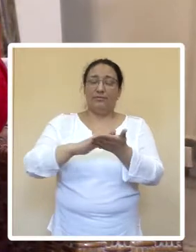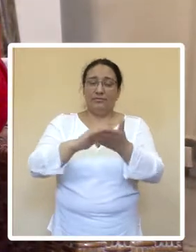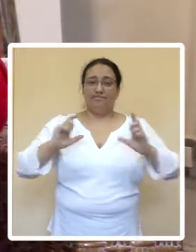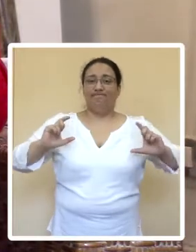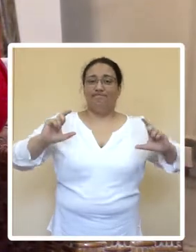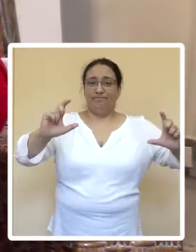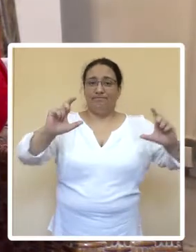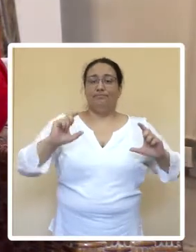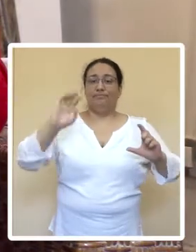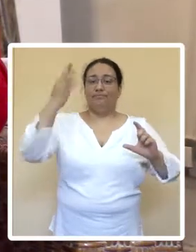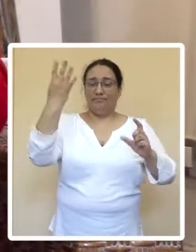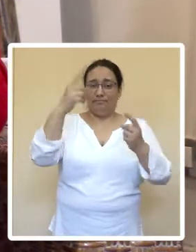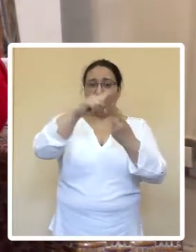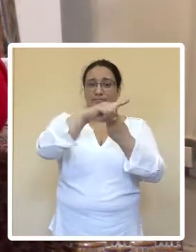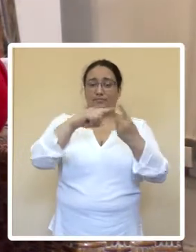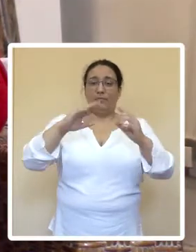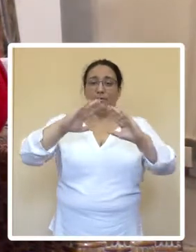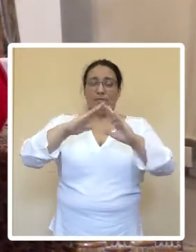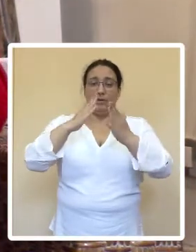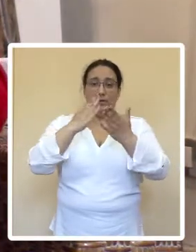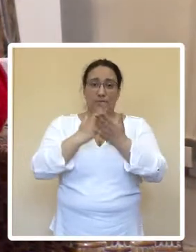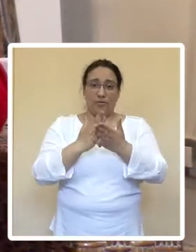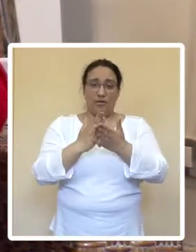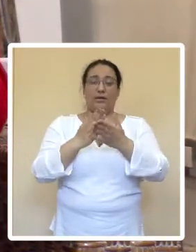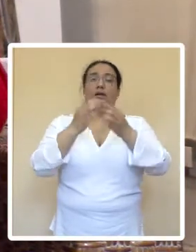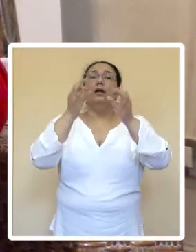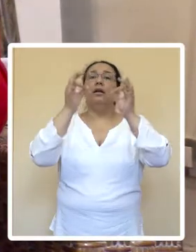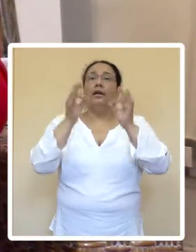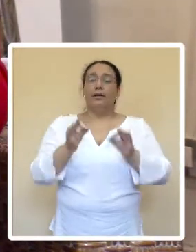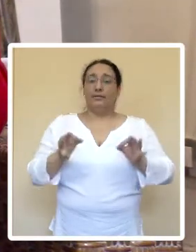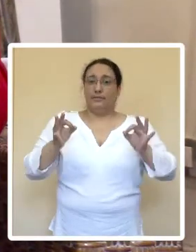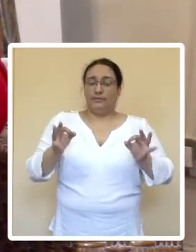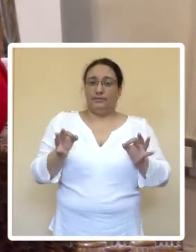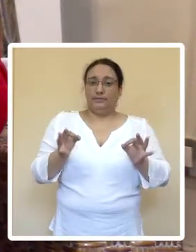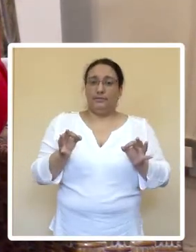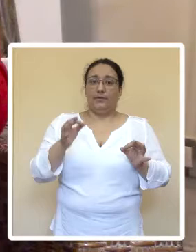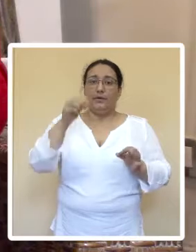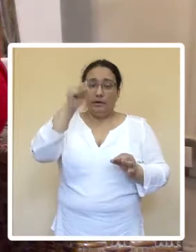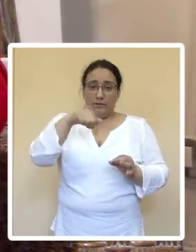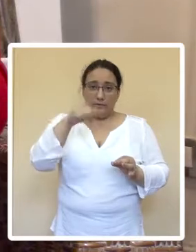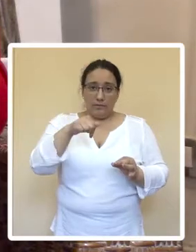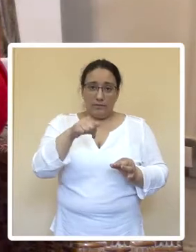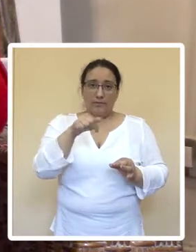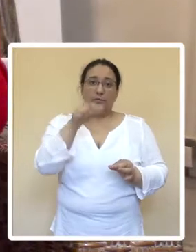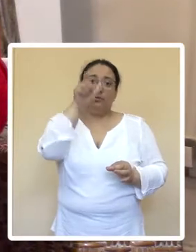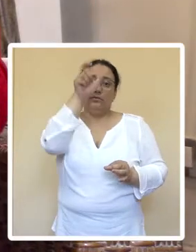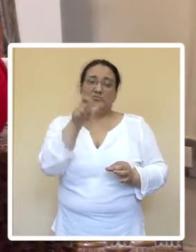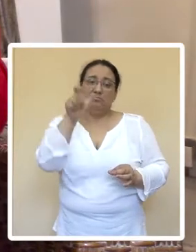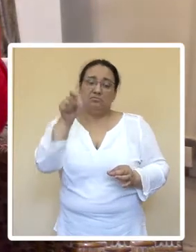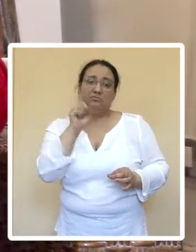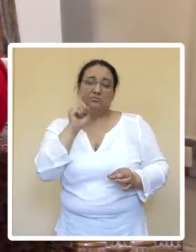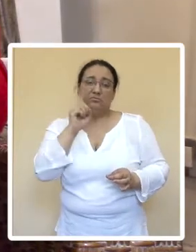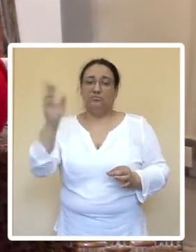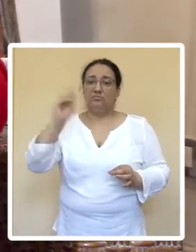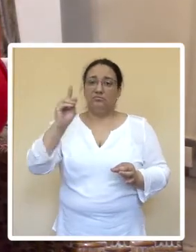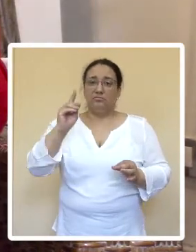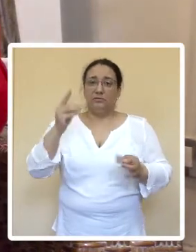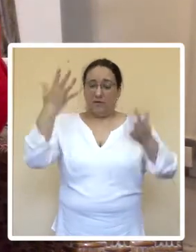la certificación de cuarto medio para las escuelas especiales. Hoy en día, si una persona que tiene una discapacidad